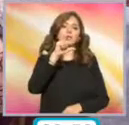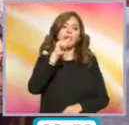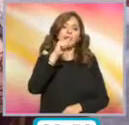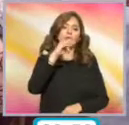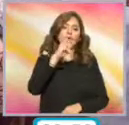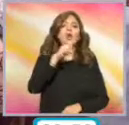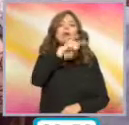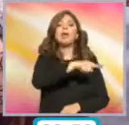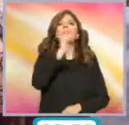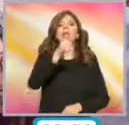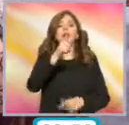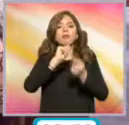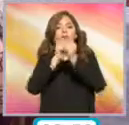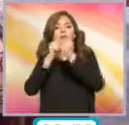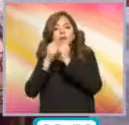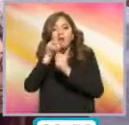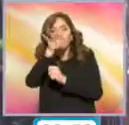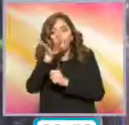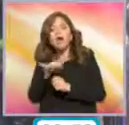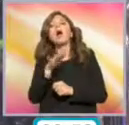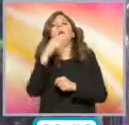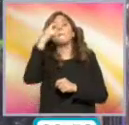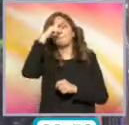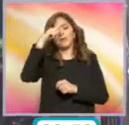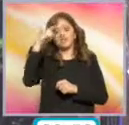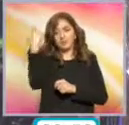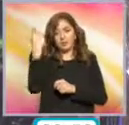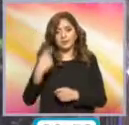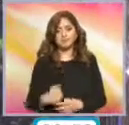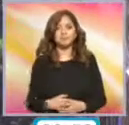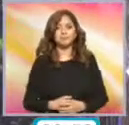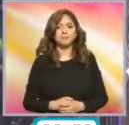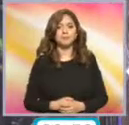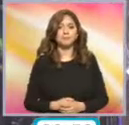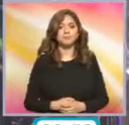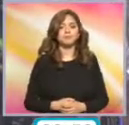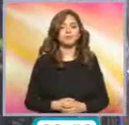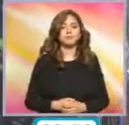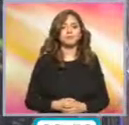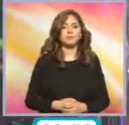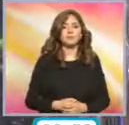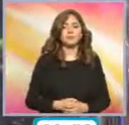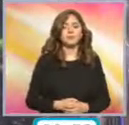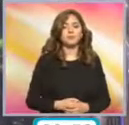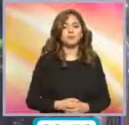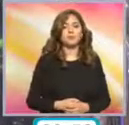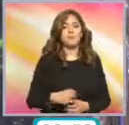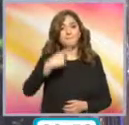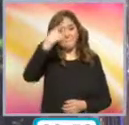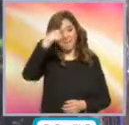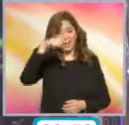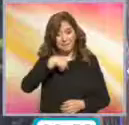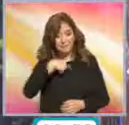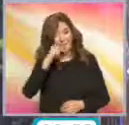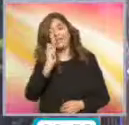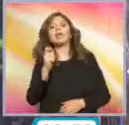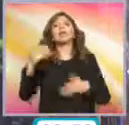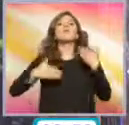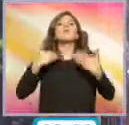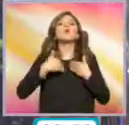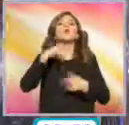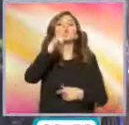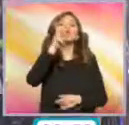padre, ¿no? Y bueno, pues a mí lo que me parece muy divertido es que, bueno, además que está ilustrado, ¿no? Entonces puedes ver como